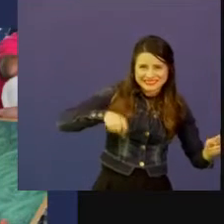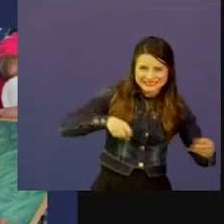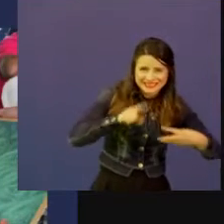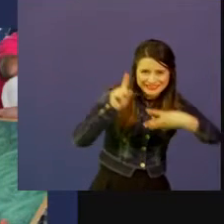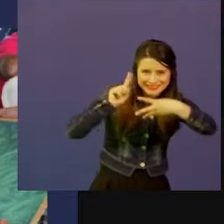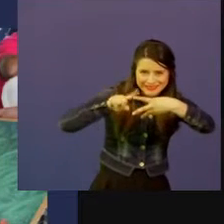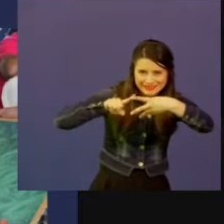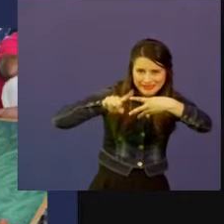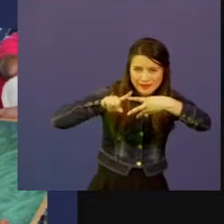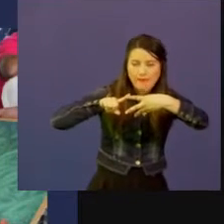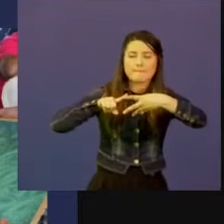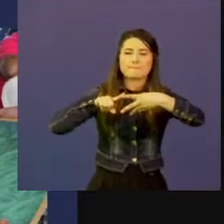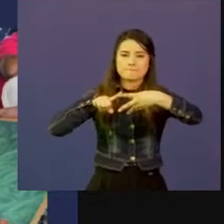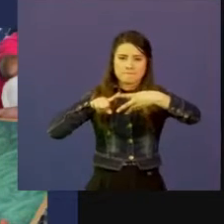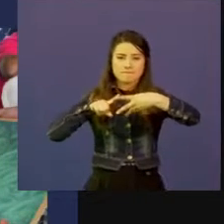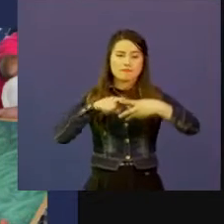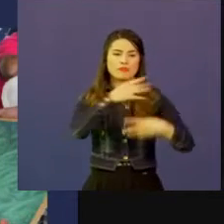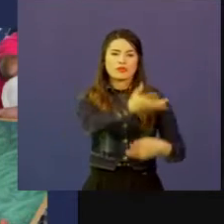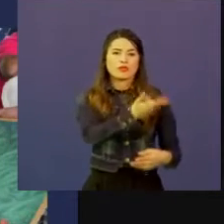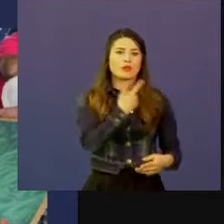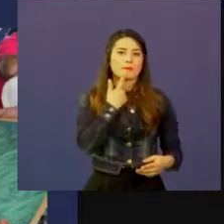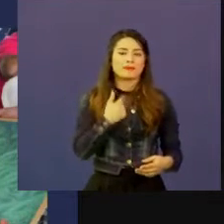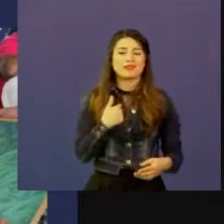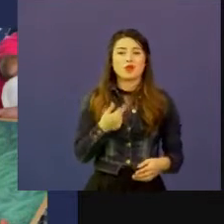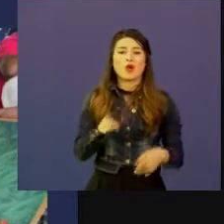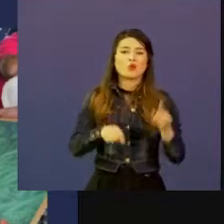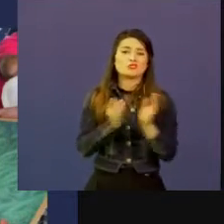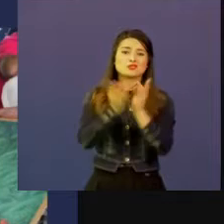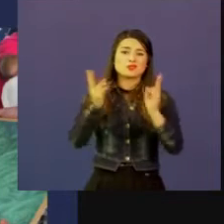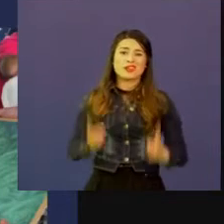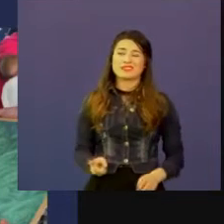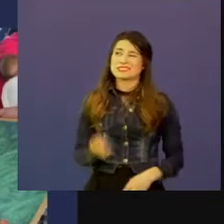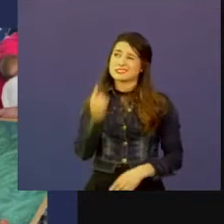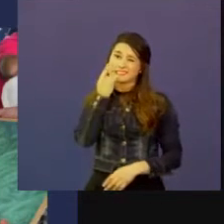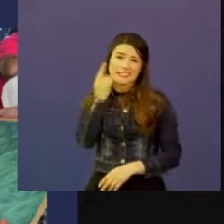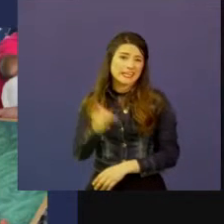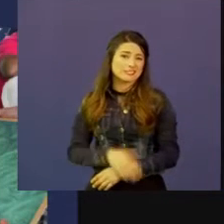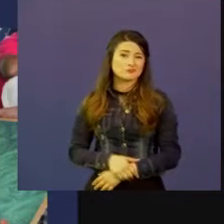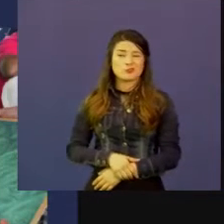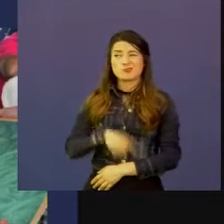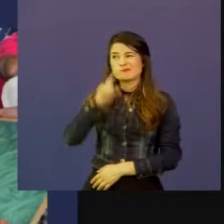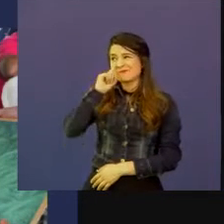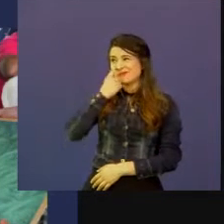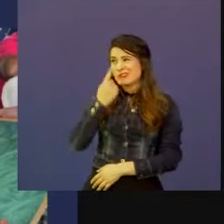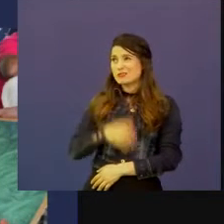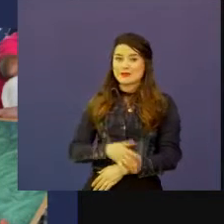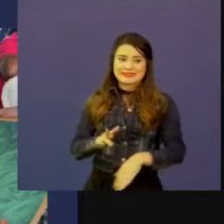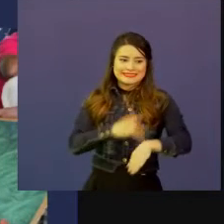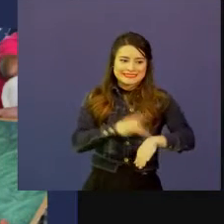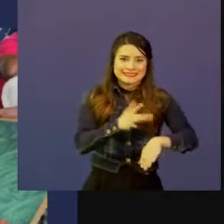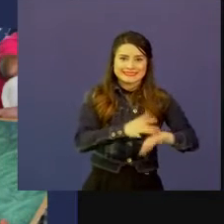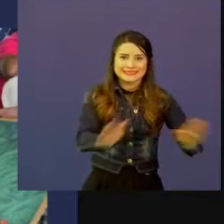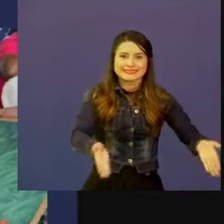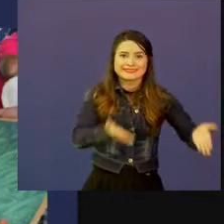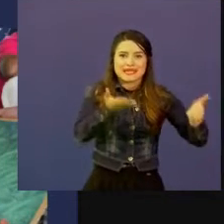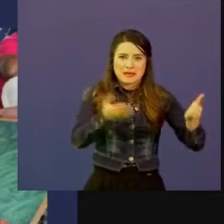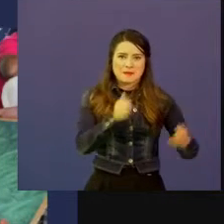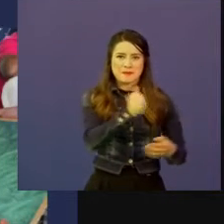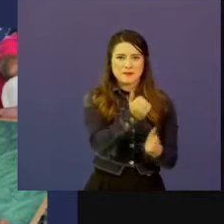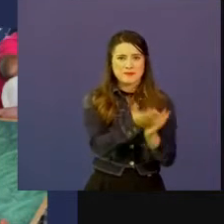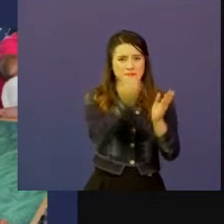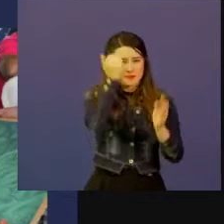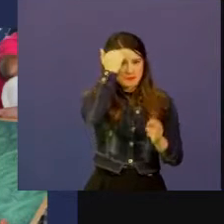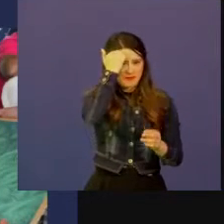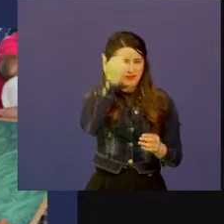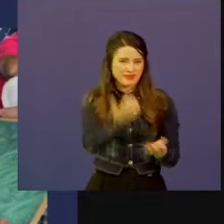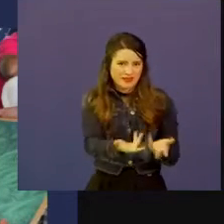con una incrementar la motivación de los estudiantes. Básicamente, muchas necesidades que relacionamos con